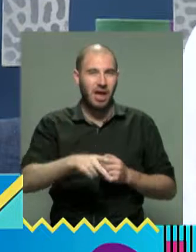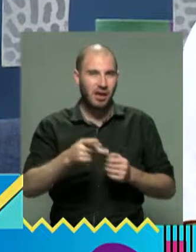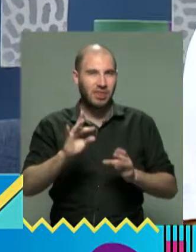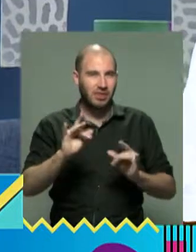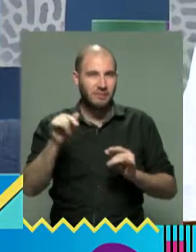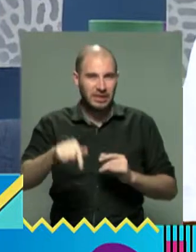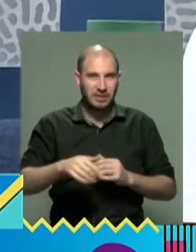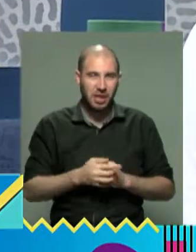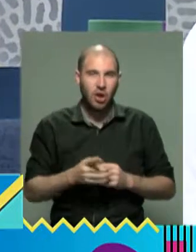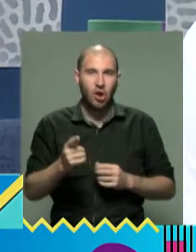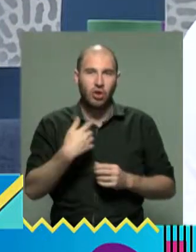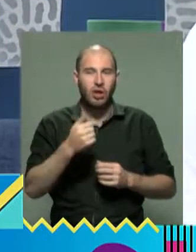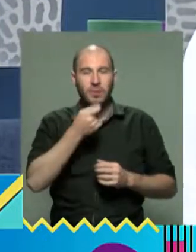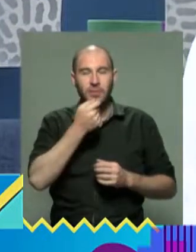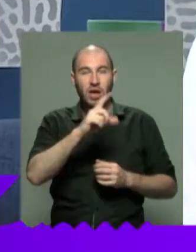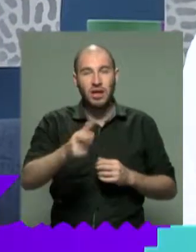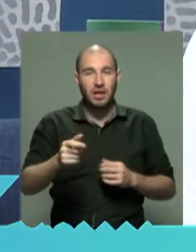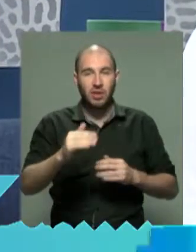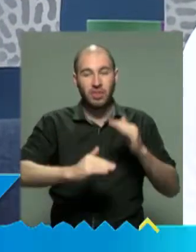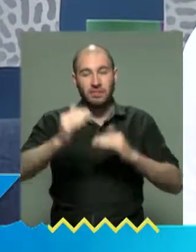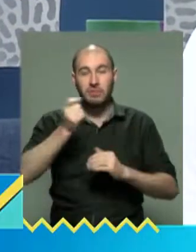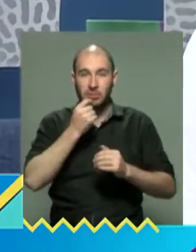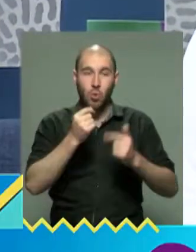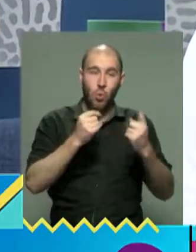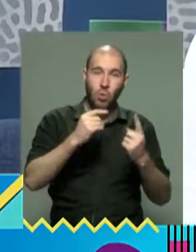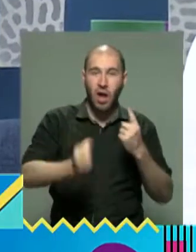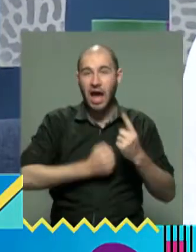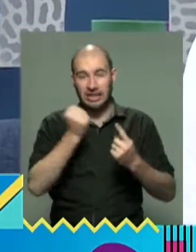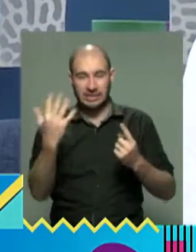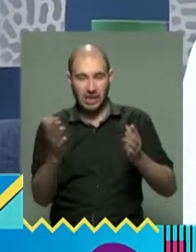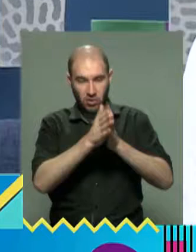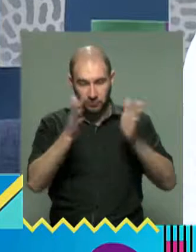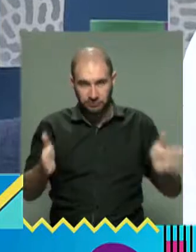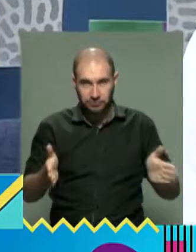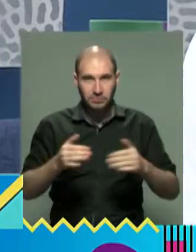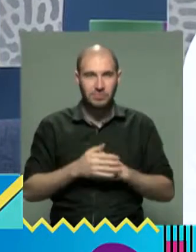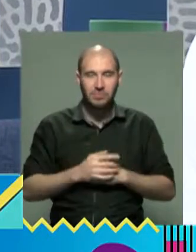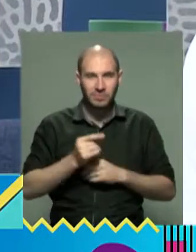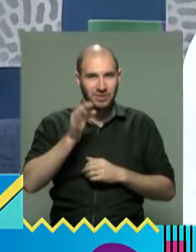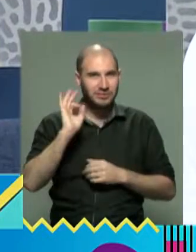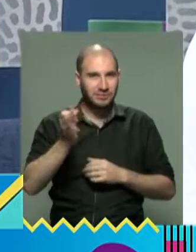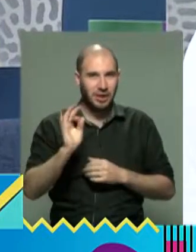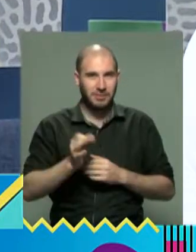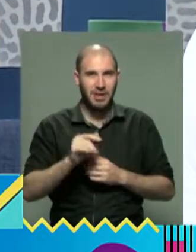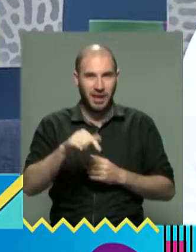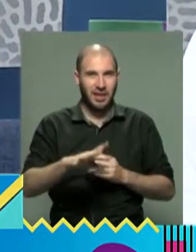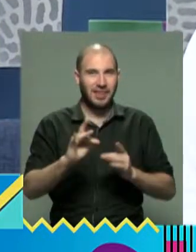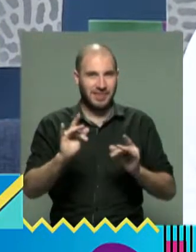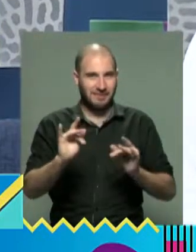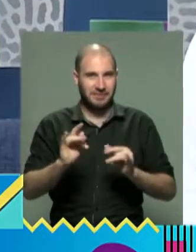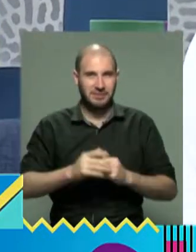dificultad. Nosotros tenemos los ríos de distintas clases, del 1 al 5. Y cuando sabe que está complicado